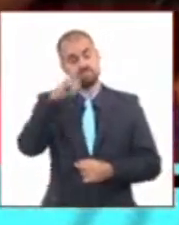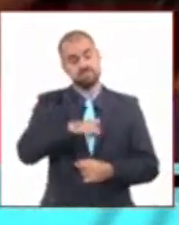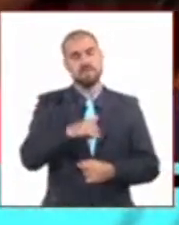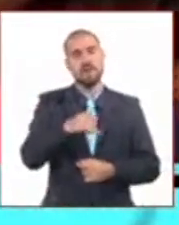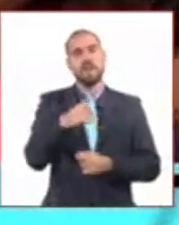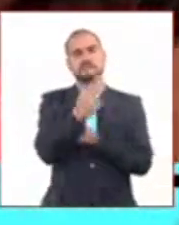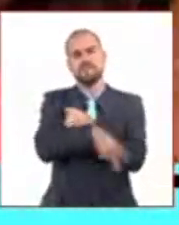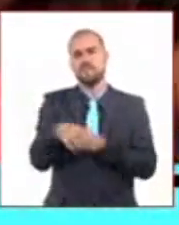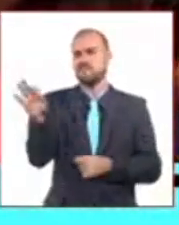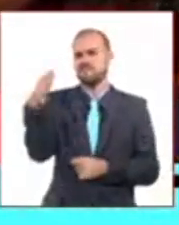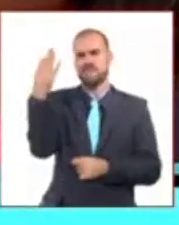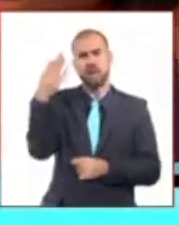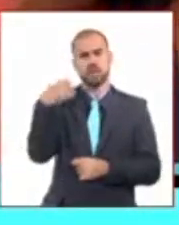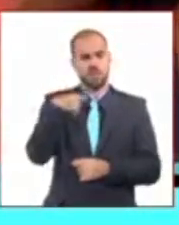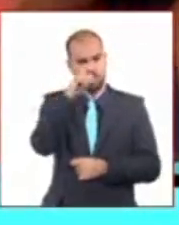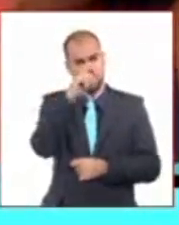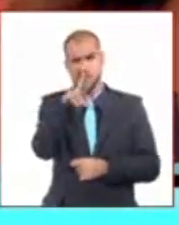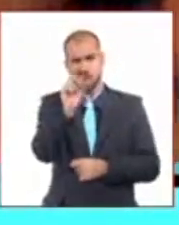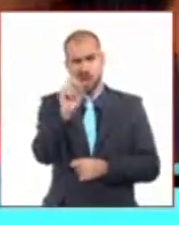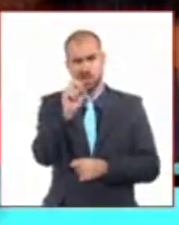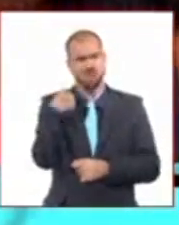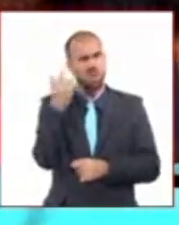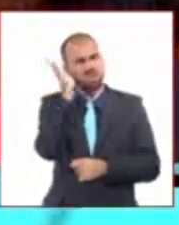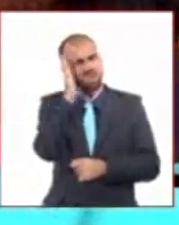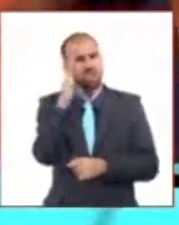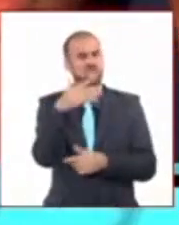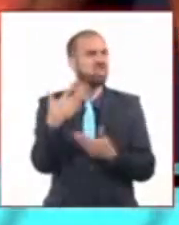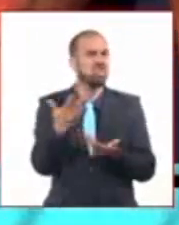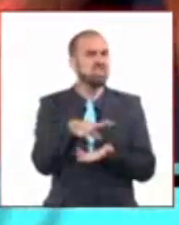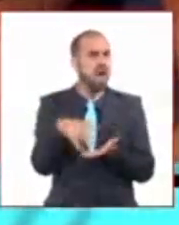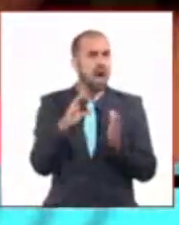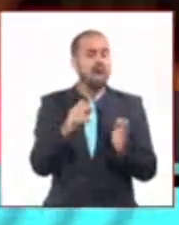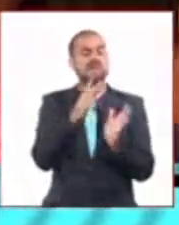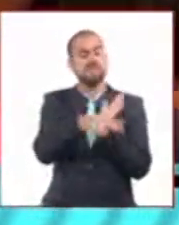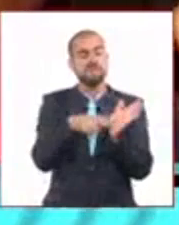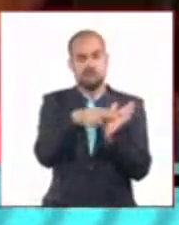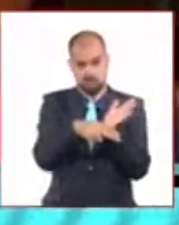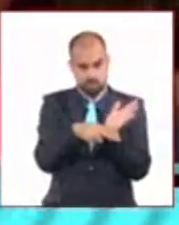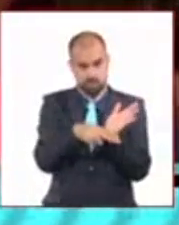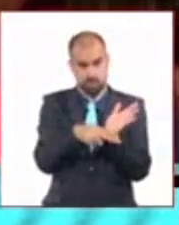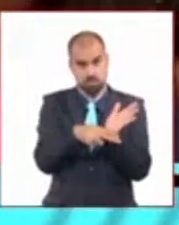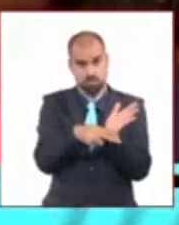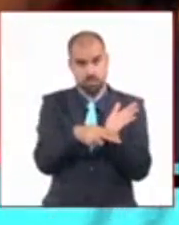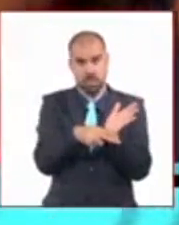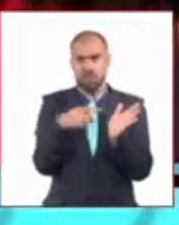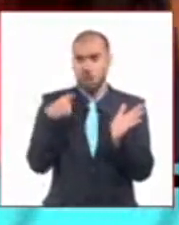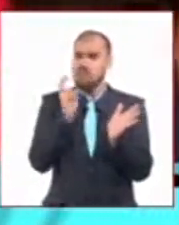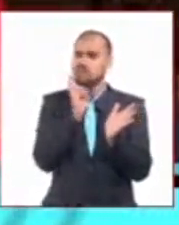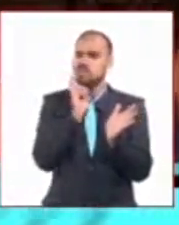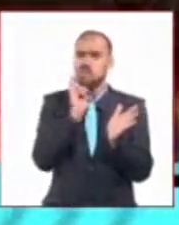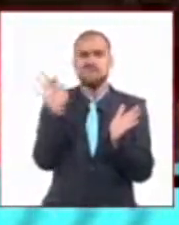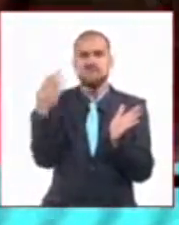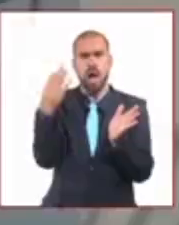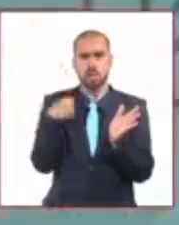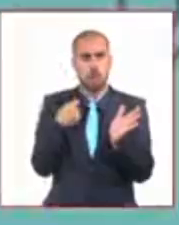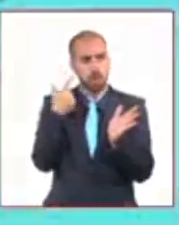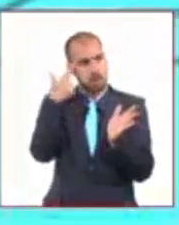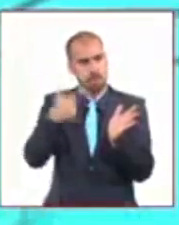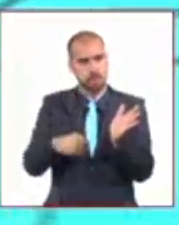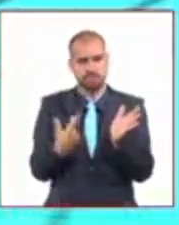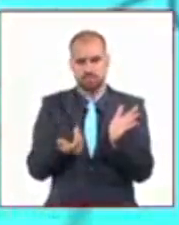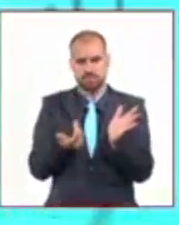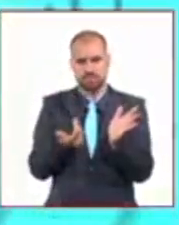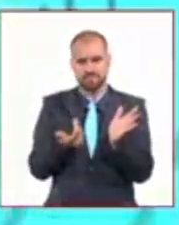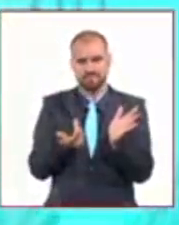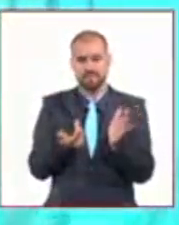años durmiendo en un metro se habla francés sin ropa para el invierno y complementado esta